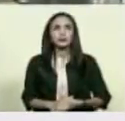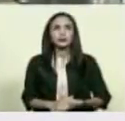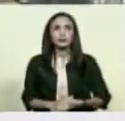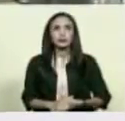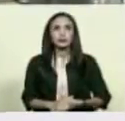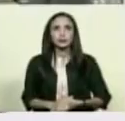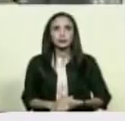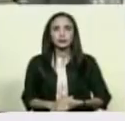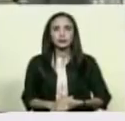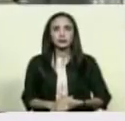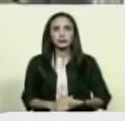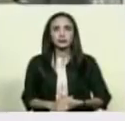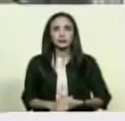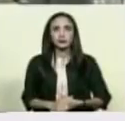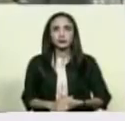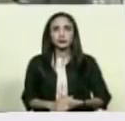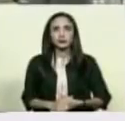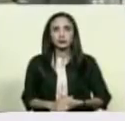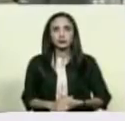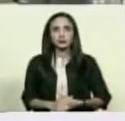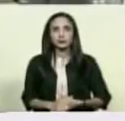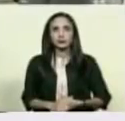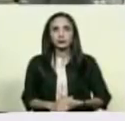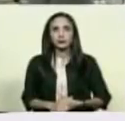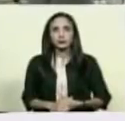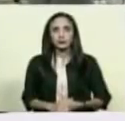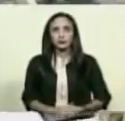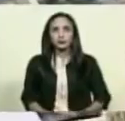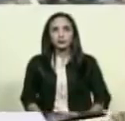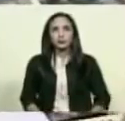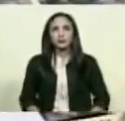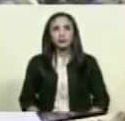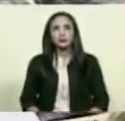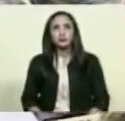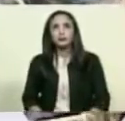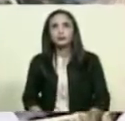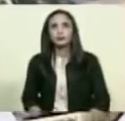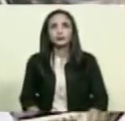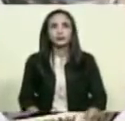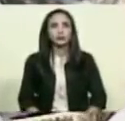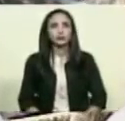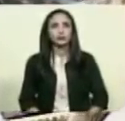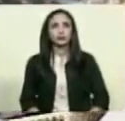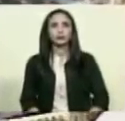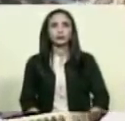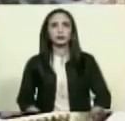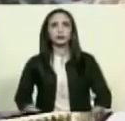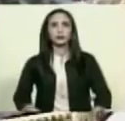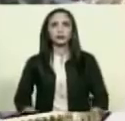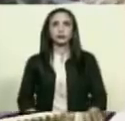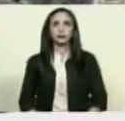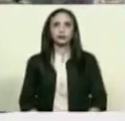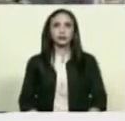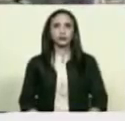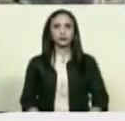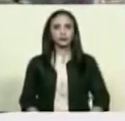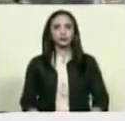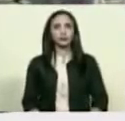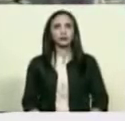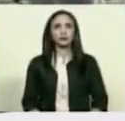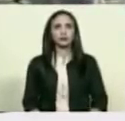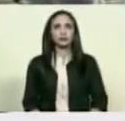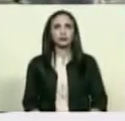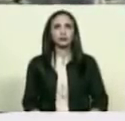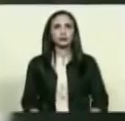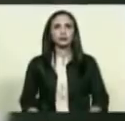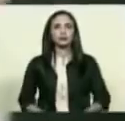INSE. ¿Qué te parece, Héctor? Es la institución que tiene el patrimonio, el conocimiento.